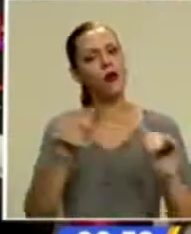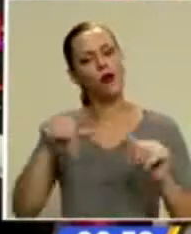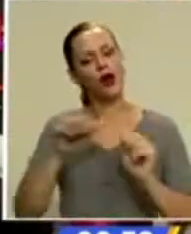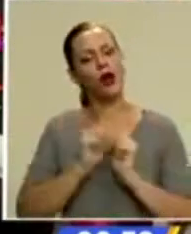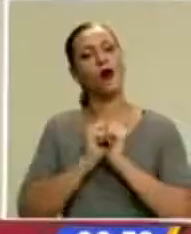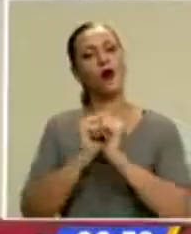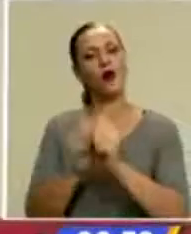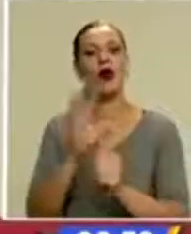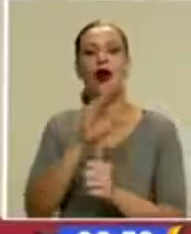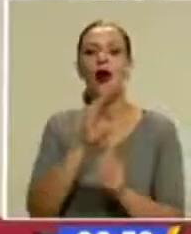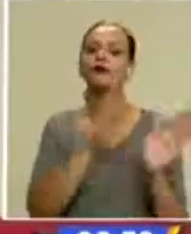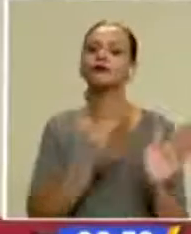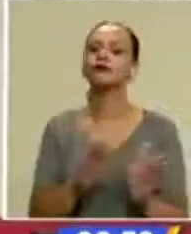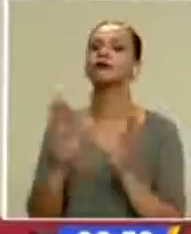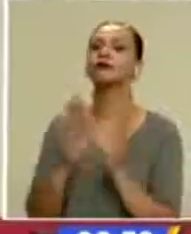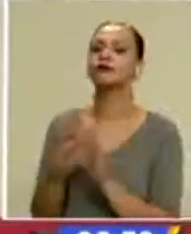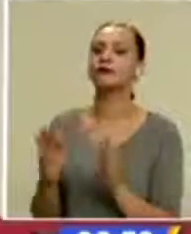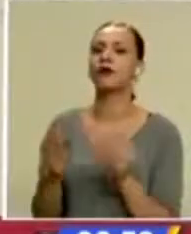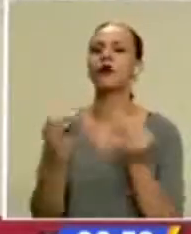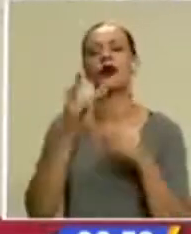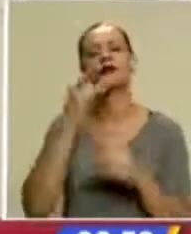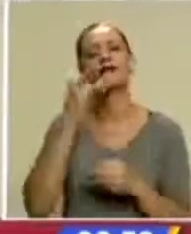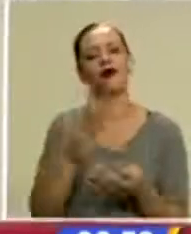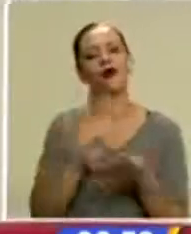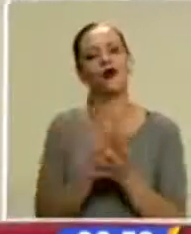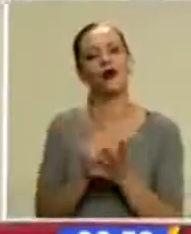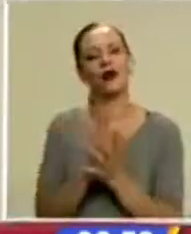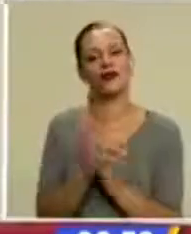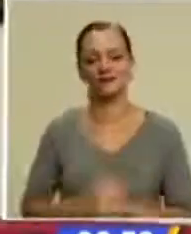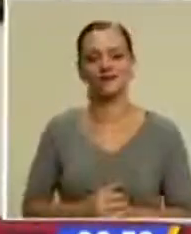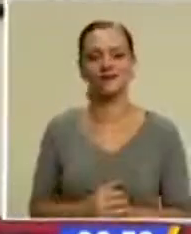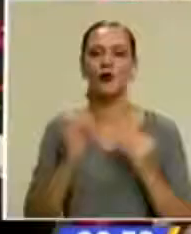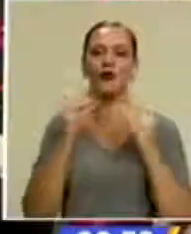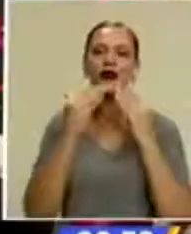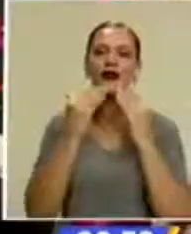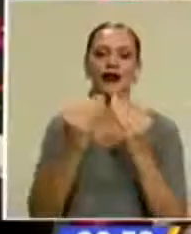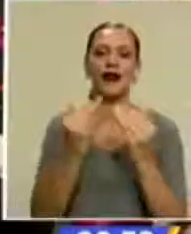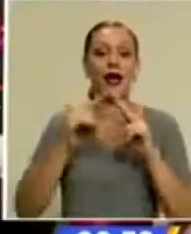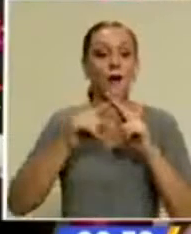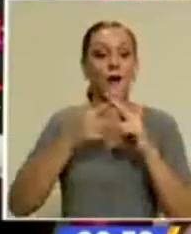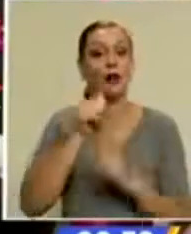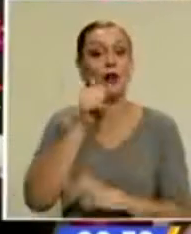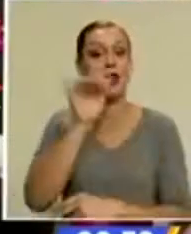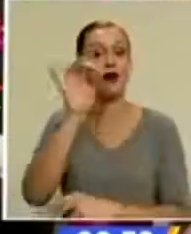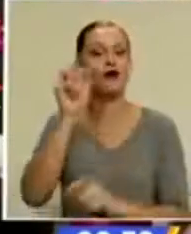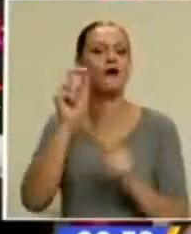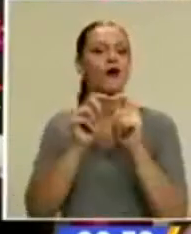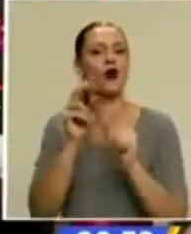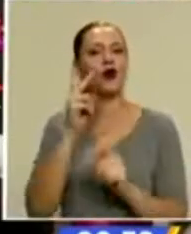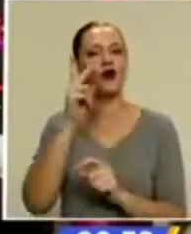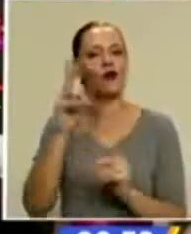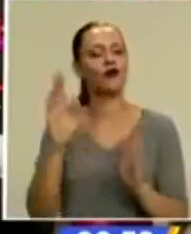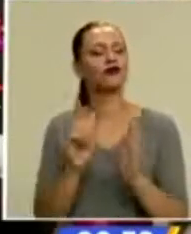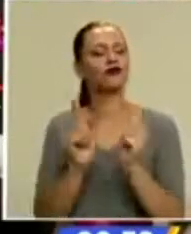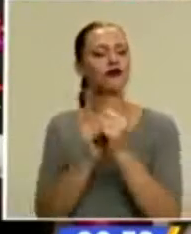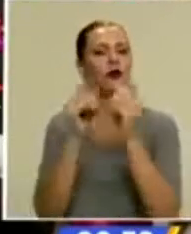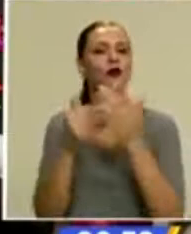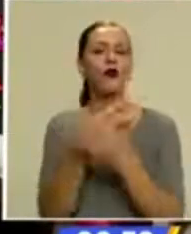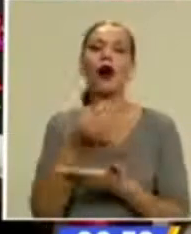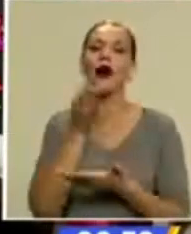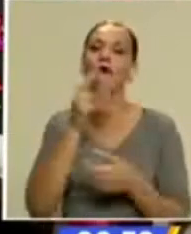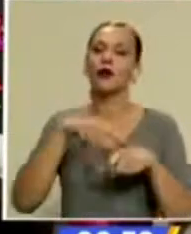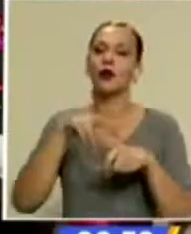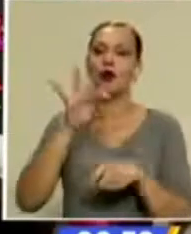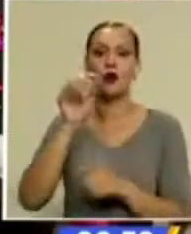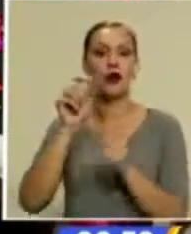han acompañado y han preparado unas deliciosas tortillas. Exactamente. Muchas gracias. A partir de mañana, 8:00, nos volvemos a encontrar en un nuevo Café Nacional y